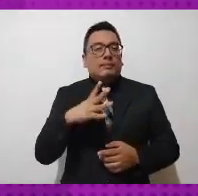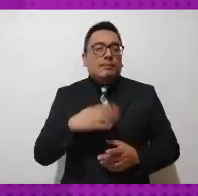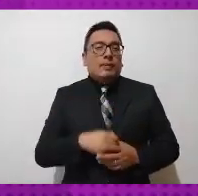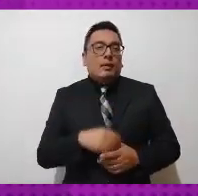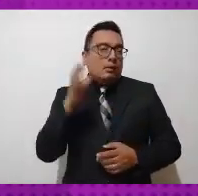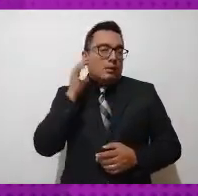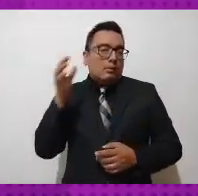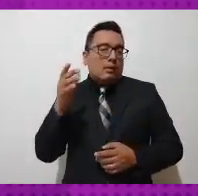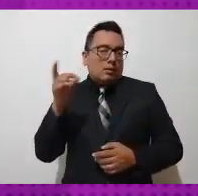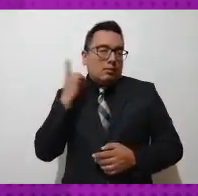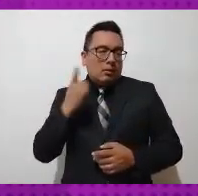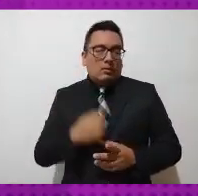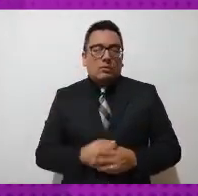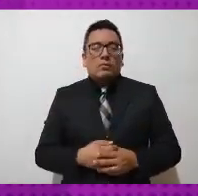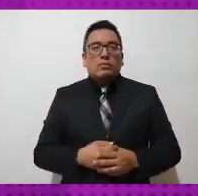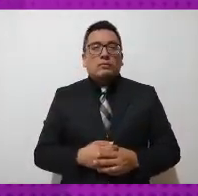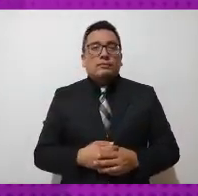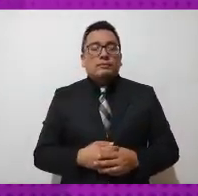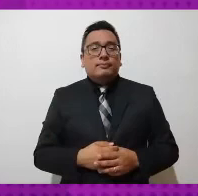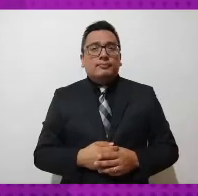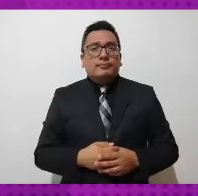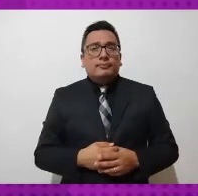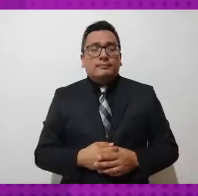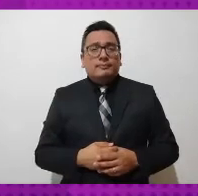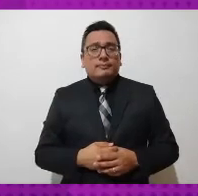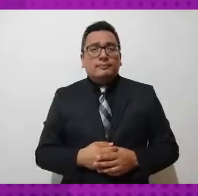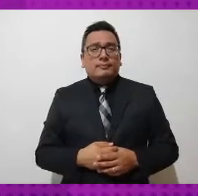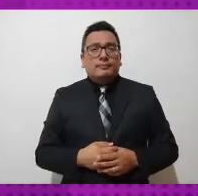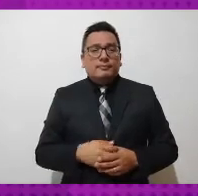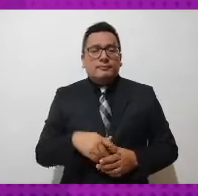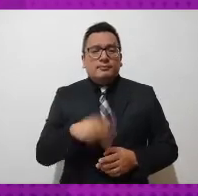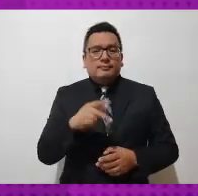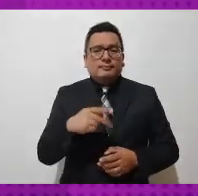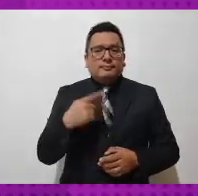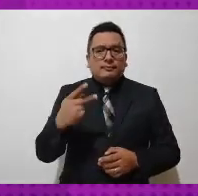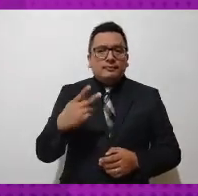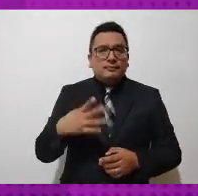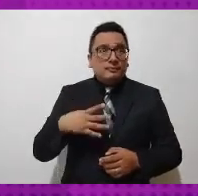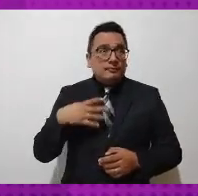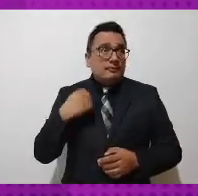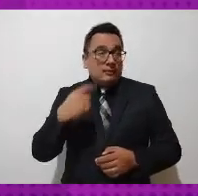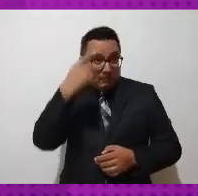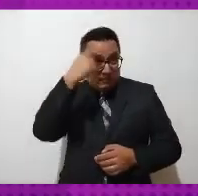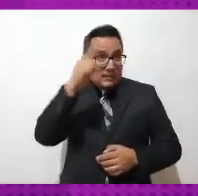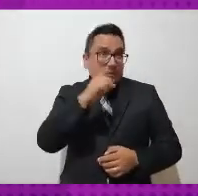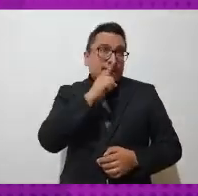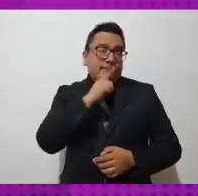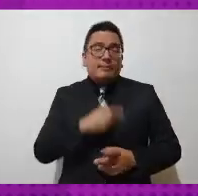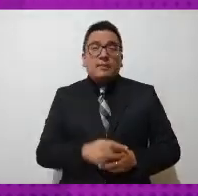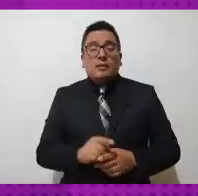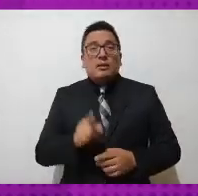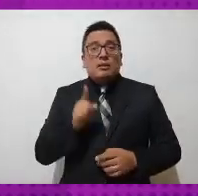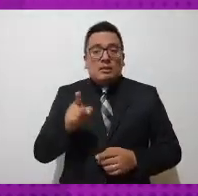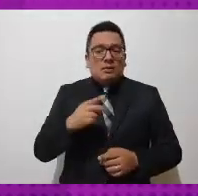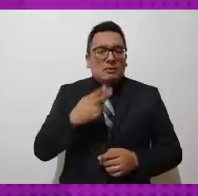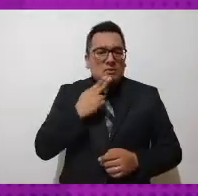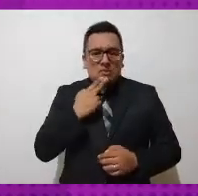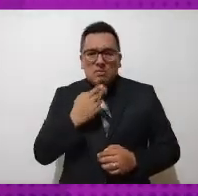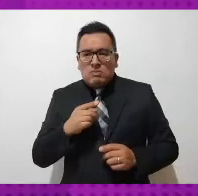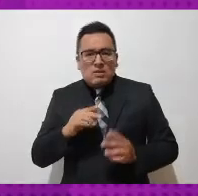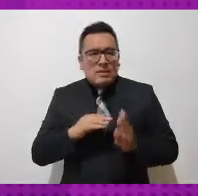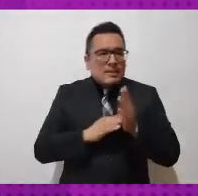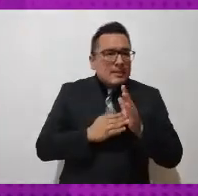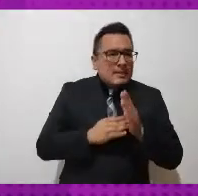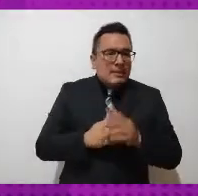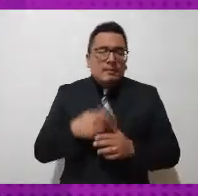en la Cámara Alta del Congreso de la Unión, pero su lucha tampoco fue fácil. Ella se utilizó